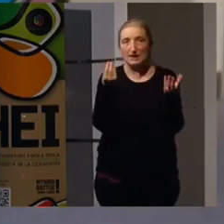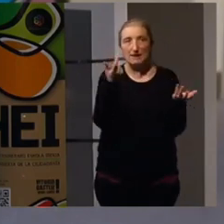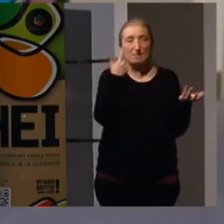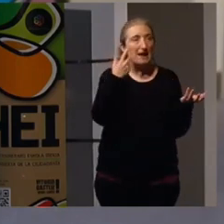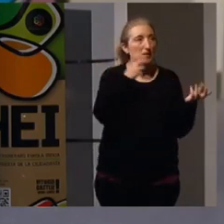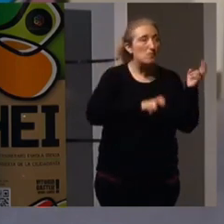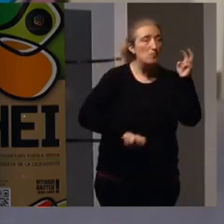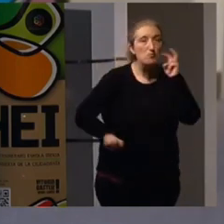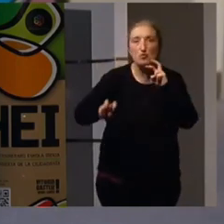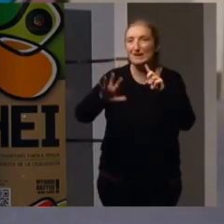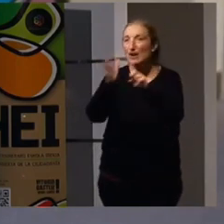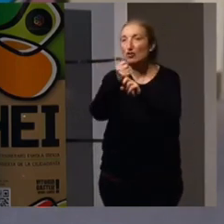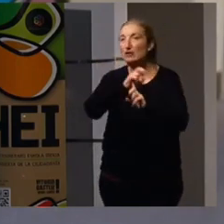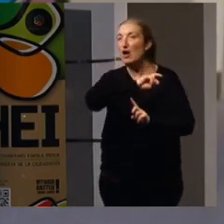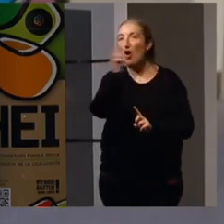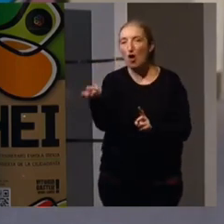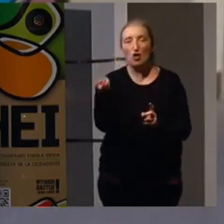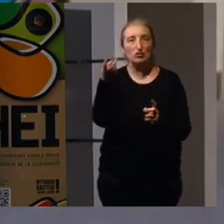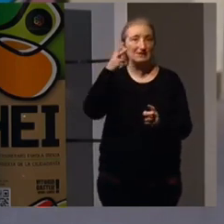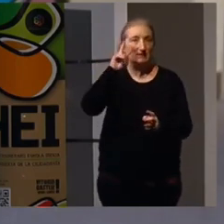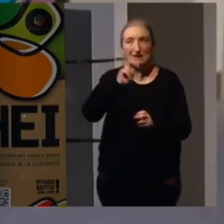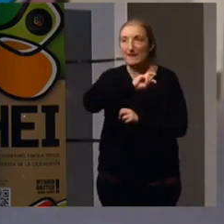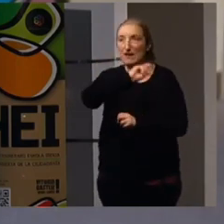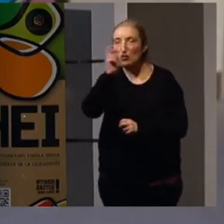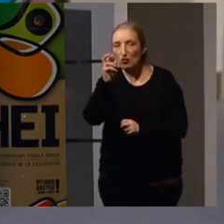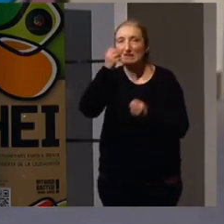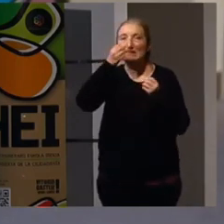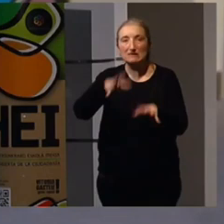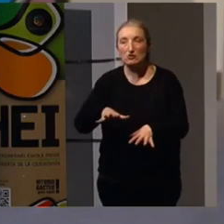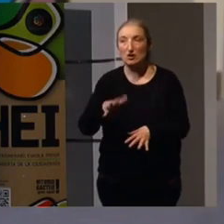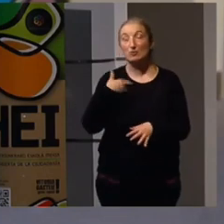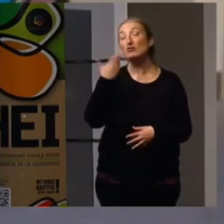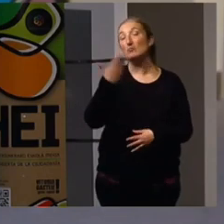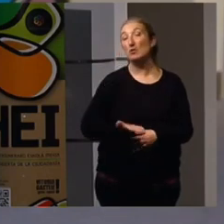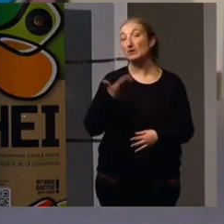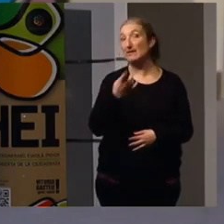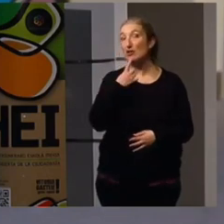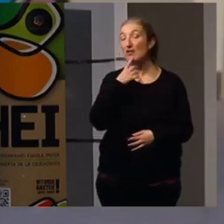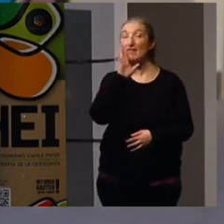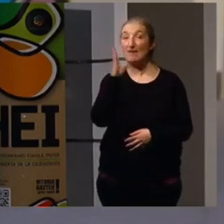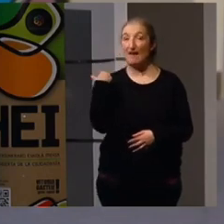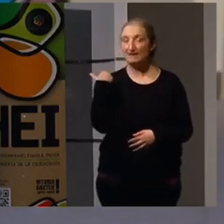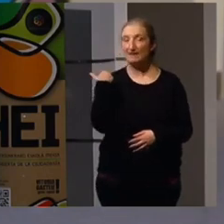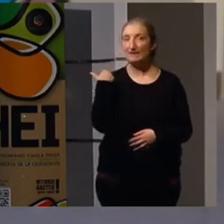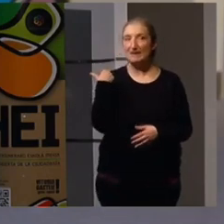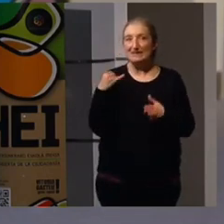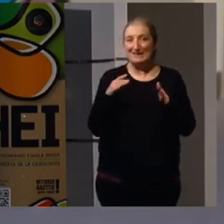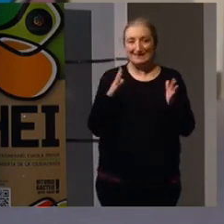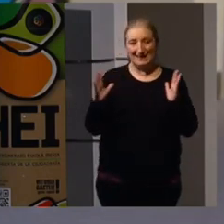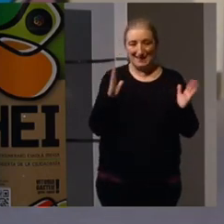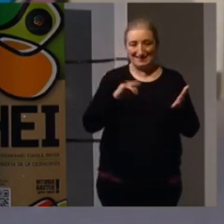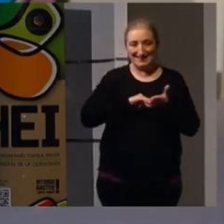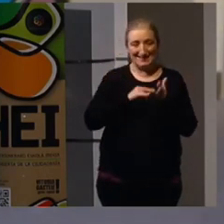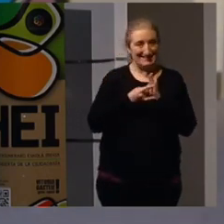encontrar otros relatos y para encontrar otras narrativas, pero precisamente por eso es importante. O sea, cuando yo decía antes esta cosa de se acerca el final de